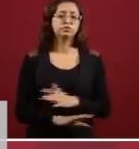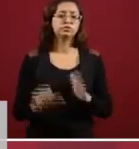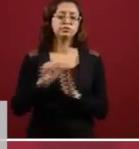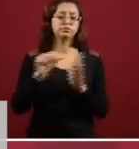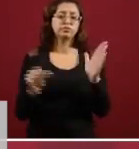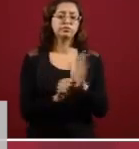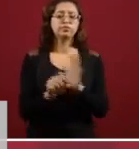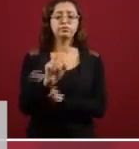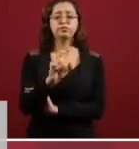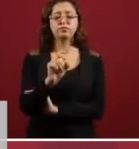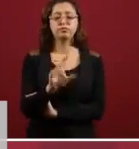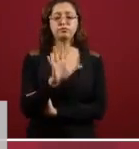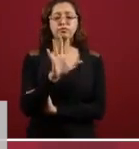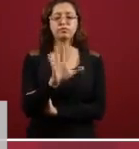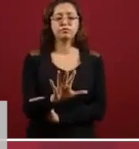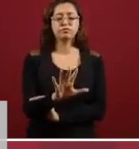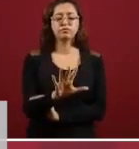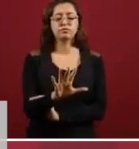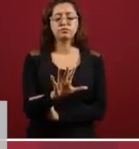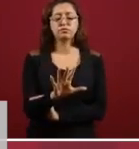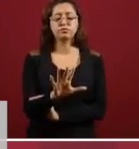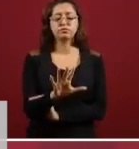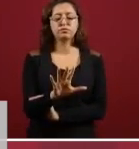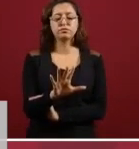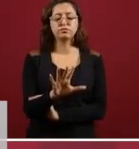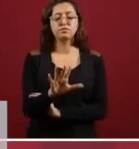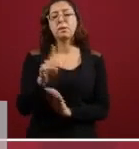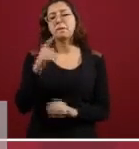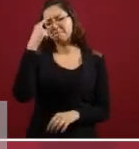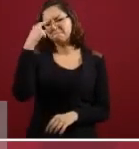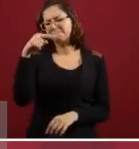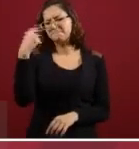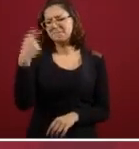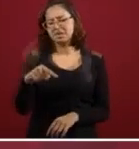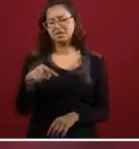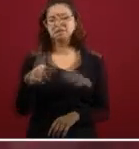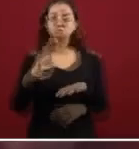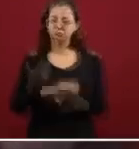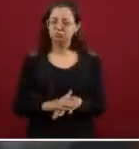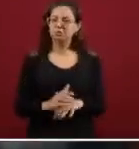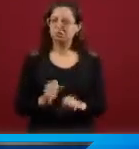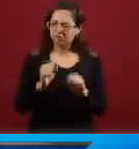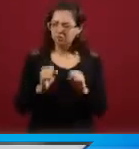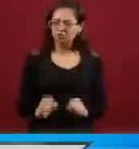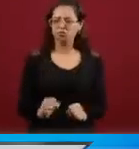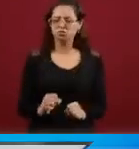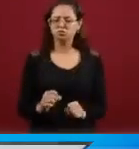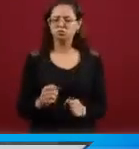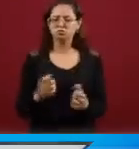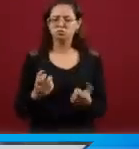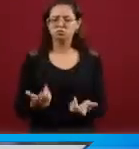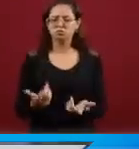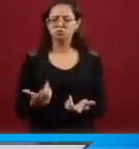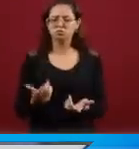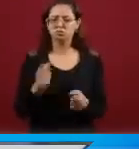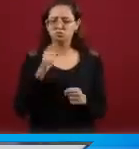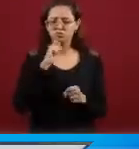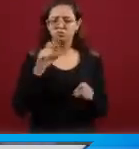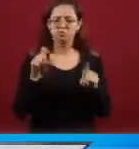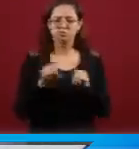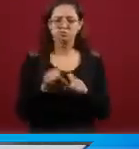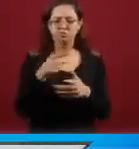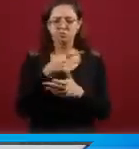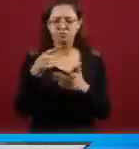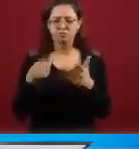la inequidad en el mundo. Esta idea la rescata de uno de los fundadores de Amazon. Prensa española. Grupo de